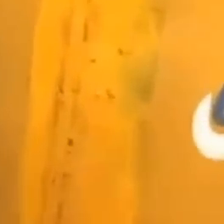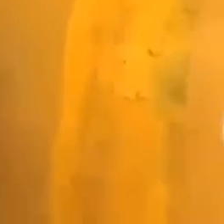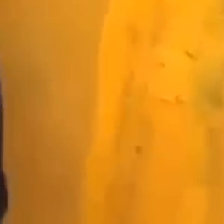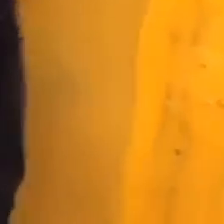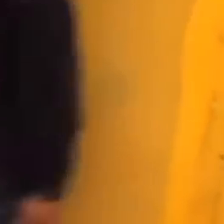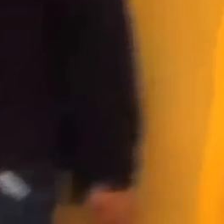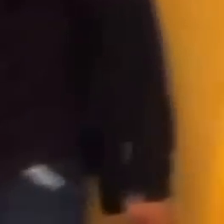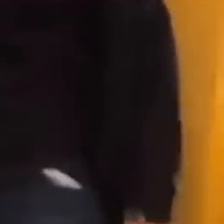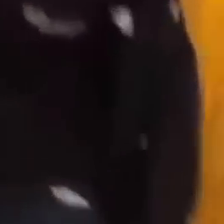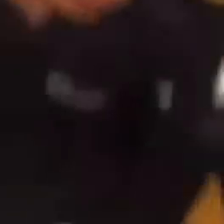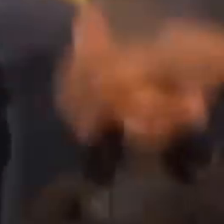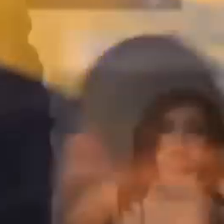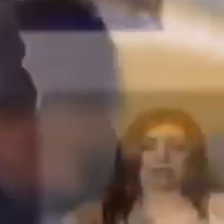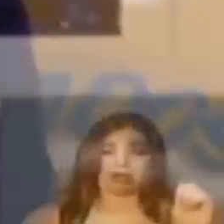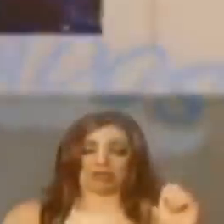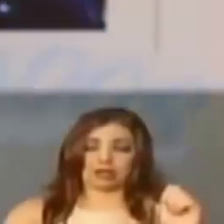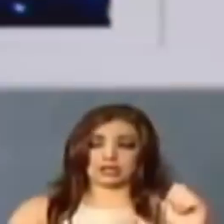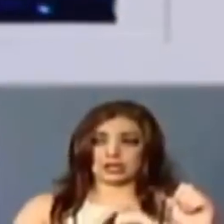preocupados.